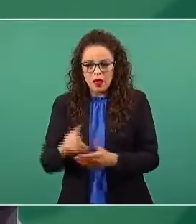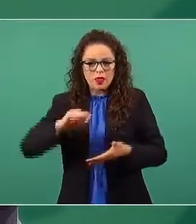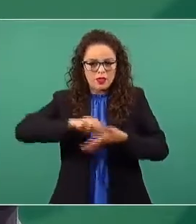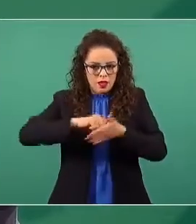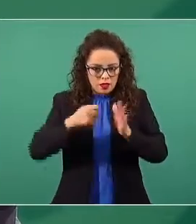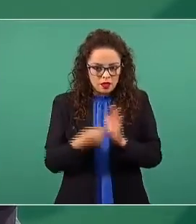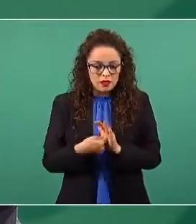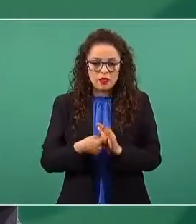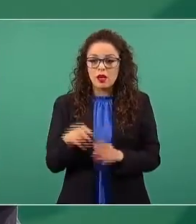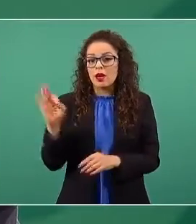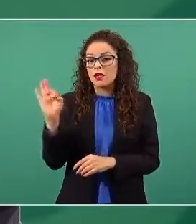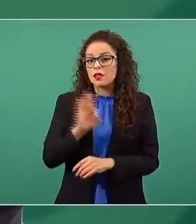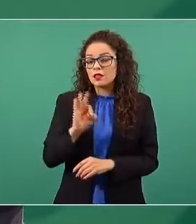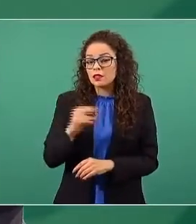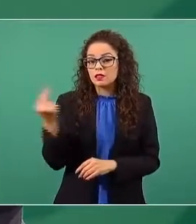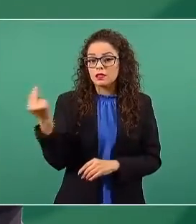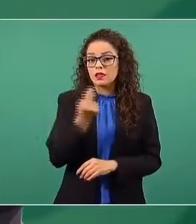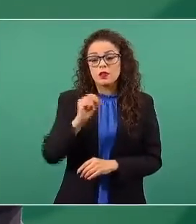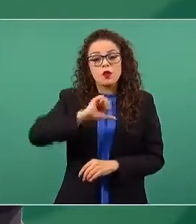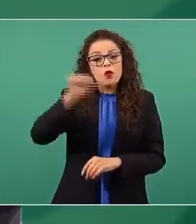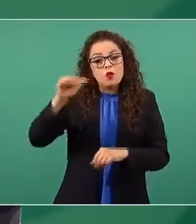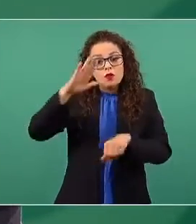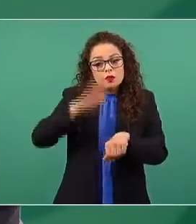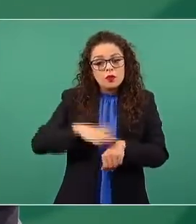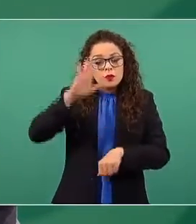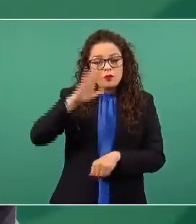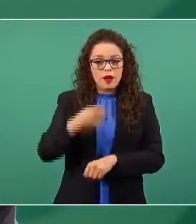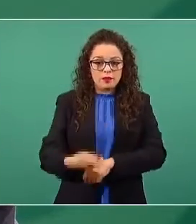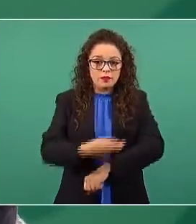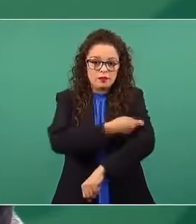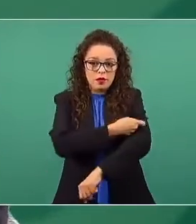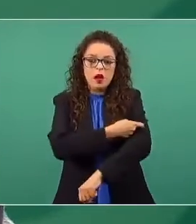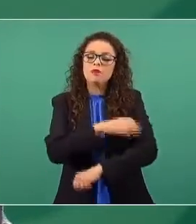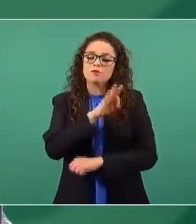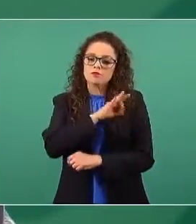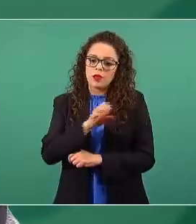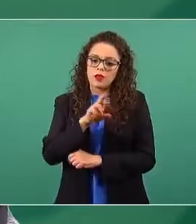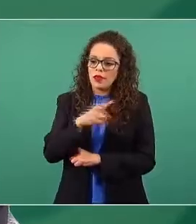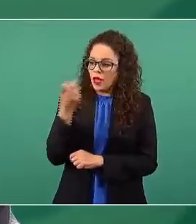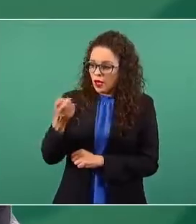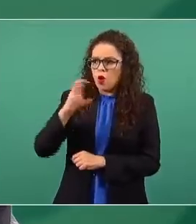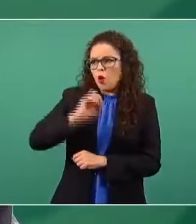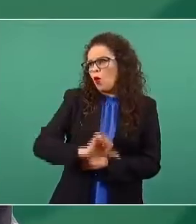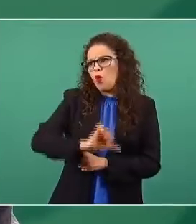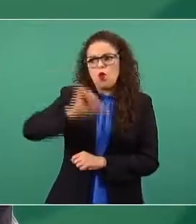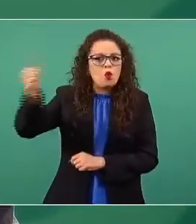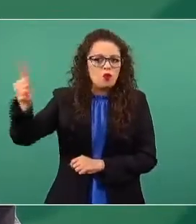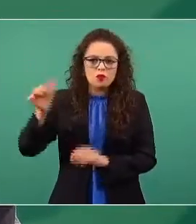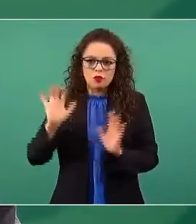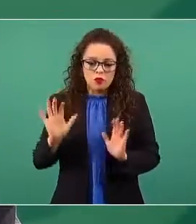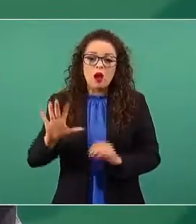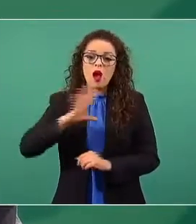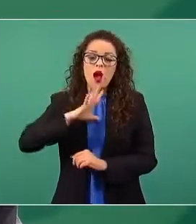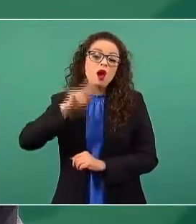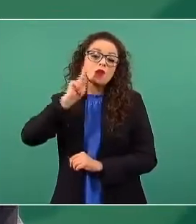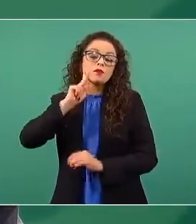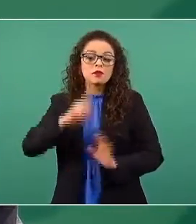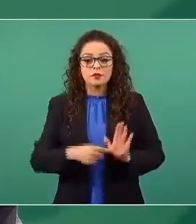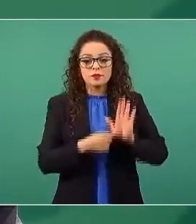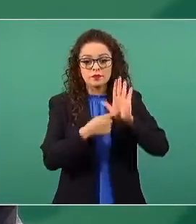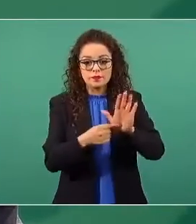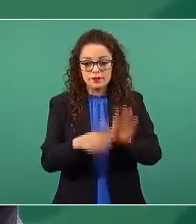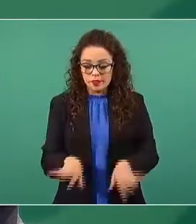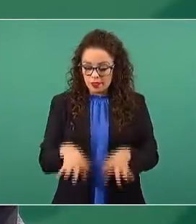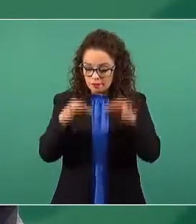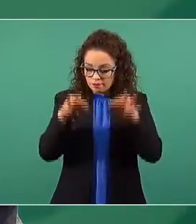si tuviéramos necesidades adicionales de vacuna, podríamos considerar esta o cualquier otra vacuna que demuestre calidad,